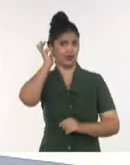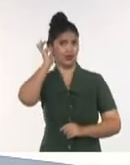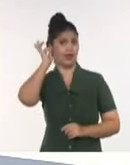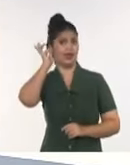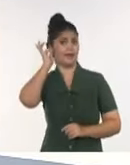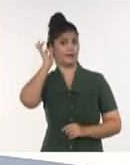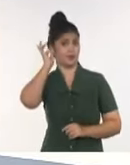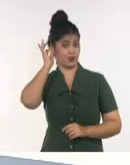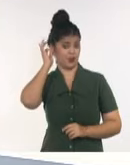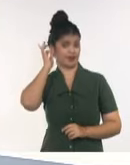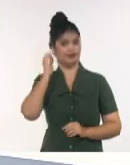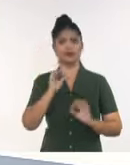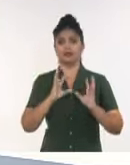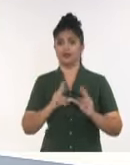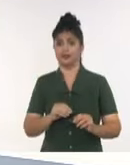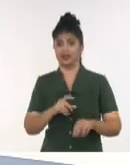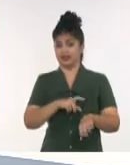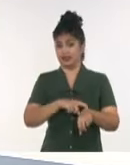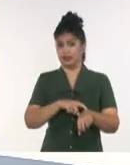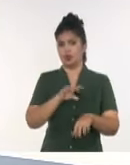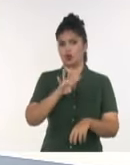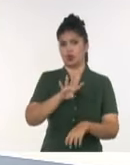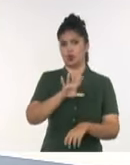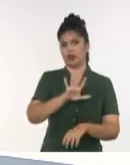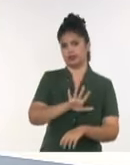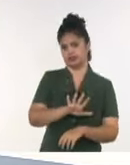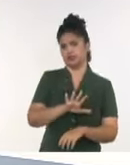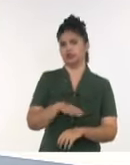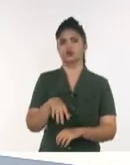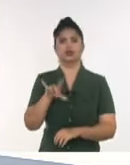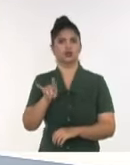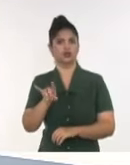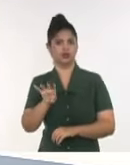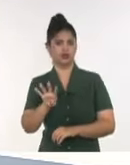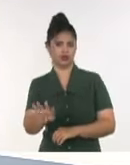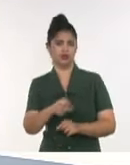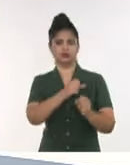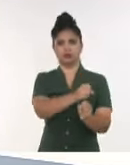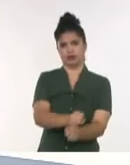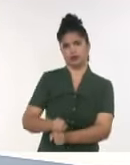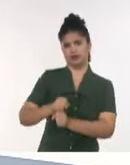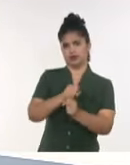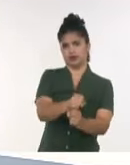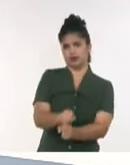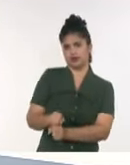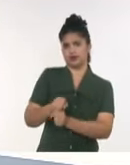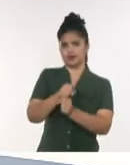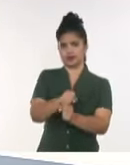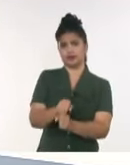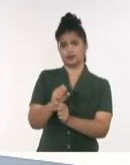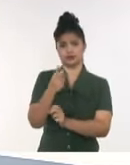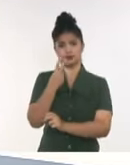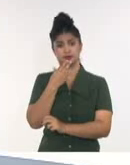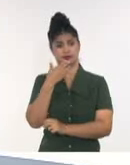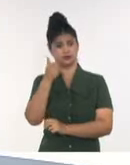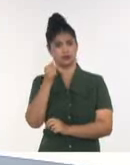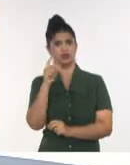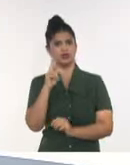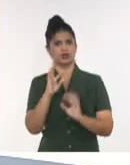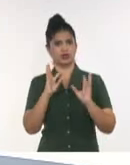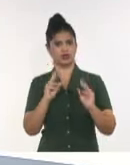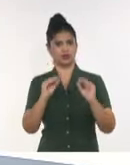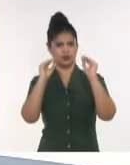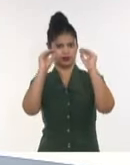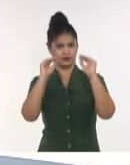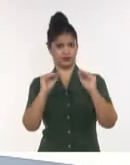de 45.94, clasificó a semifinales del C1 a 200 metros con la segunda mejor marca después de las representantes